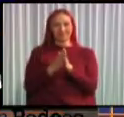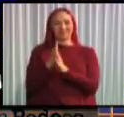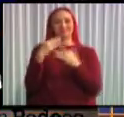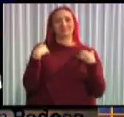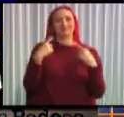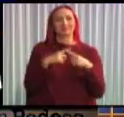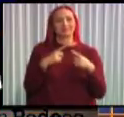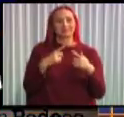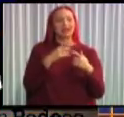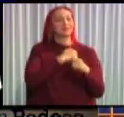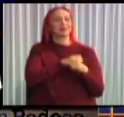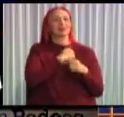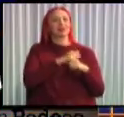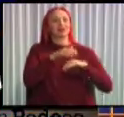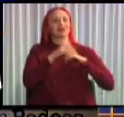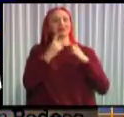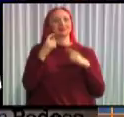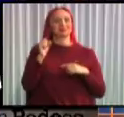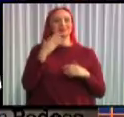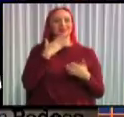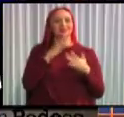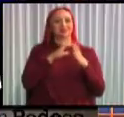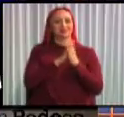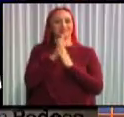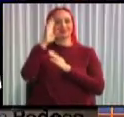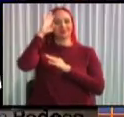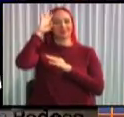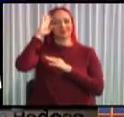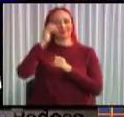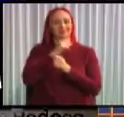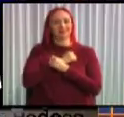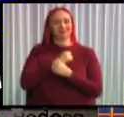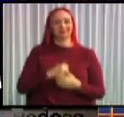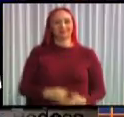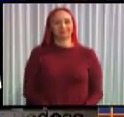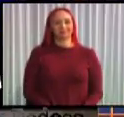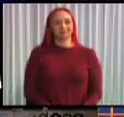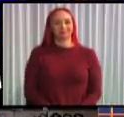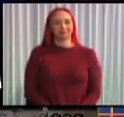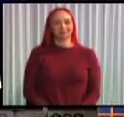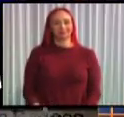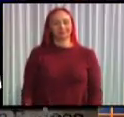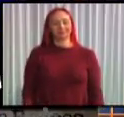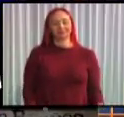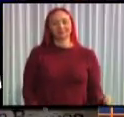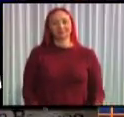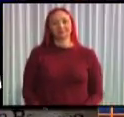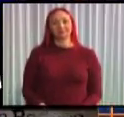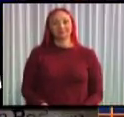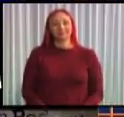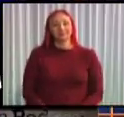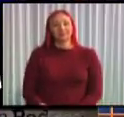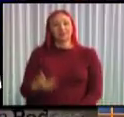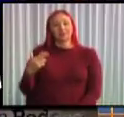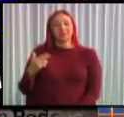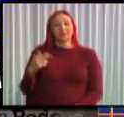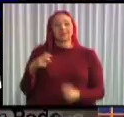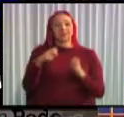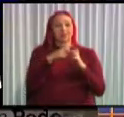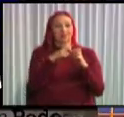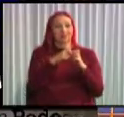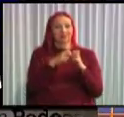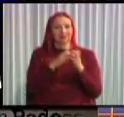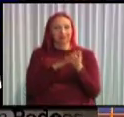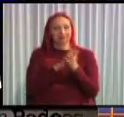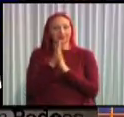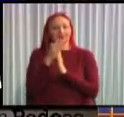de Desamparados. Ahí está. Un abrazo a la distancia. Feliz año. Doña Rox dice, las chupetas electrónicas,